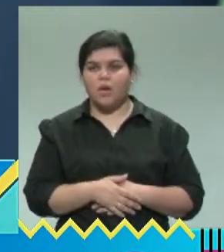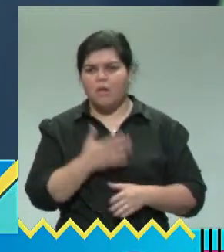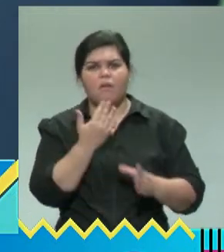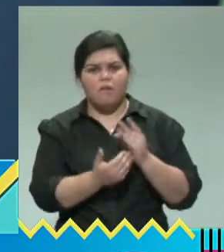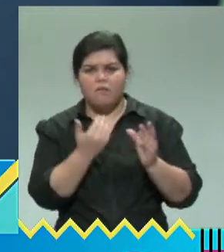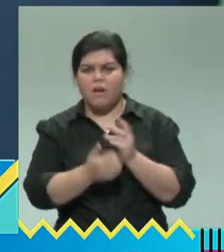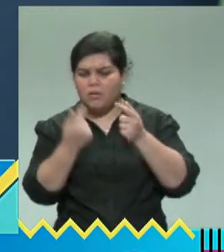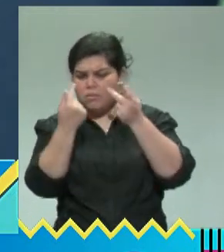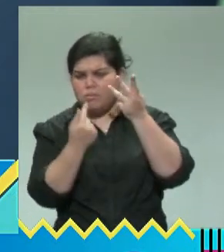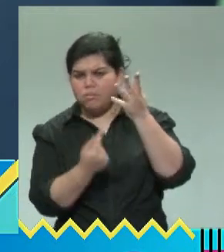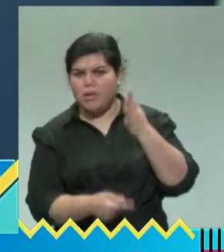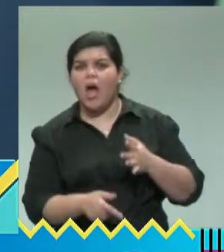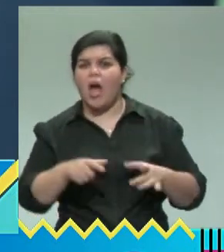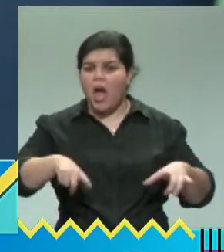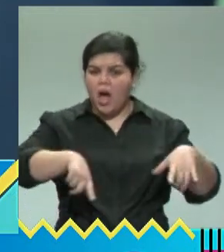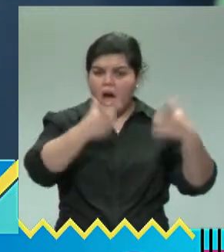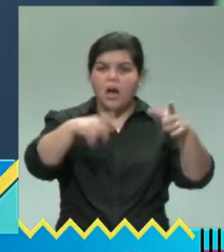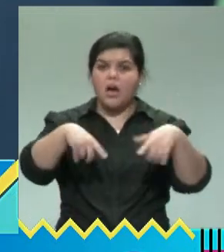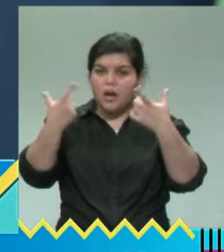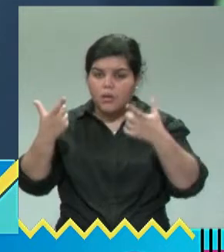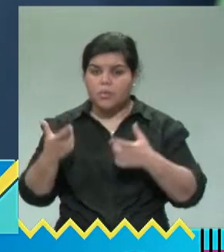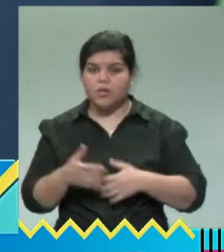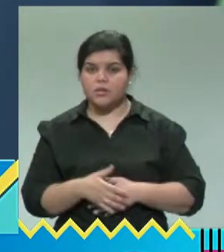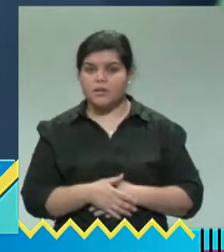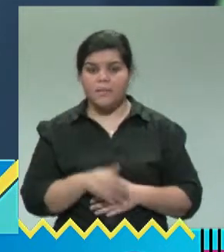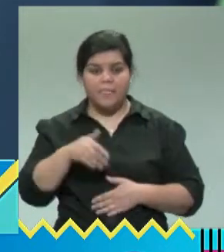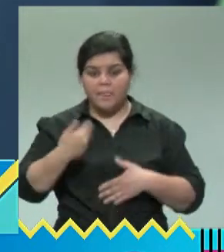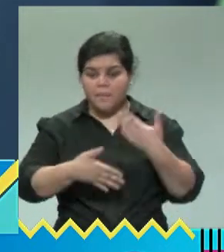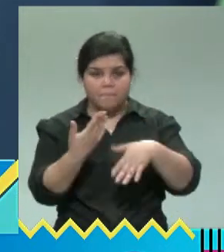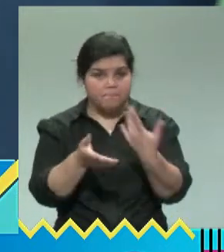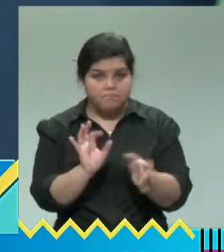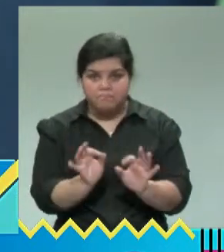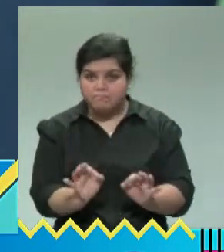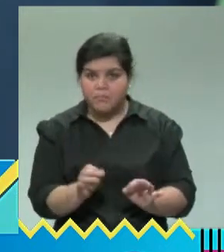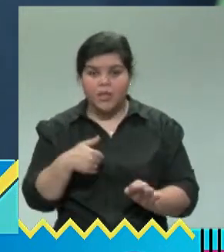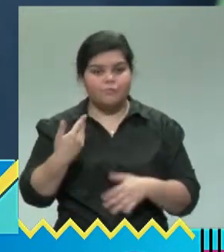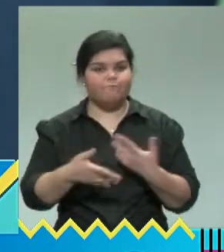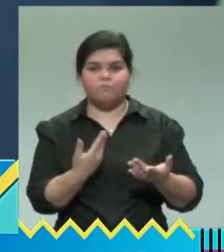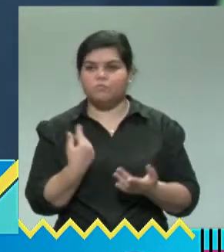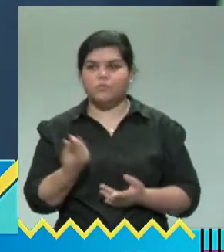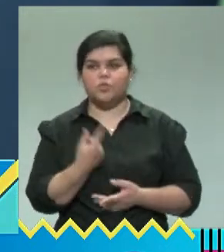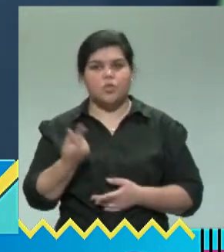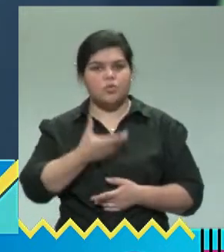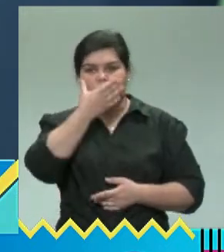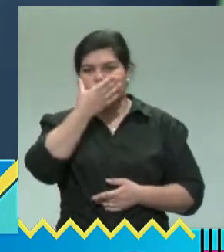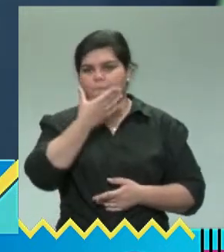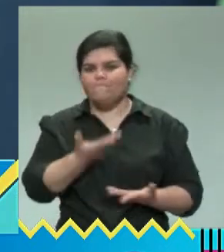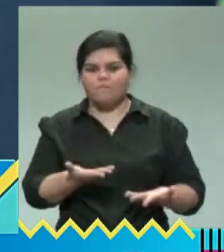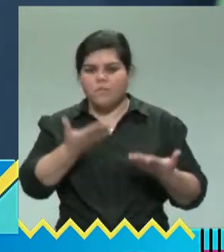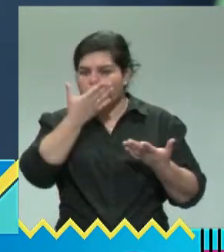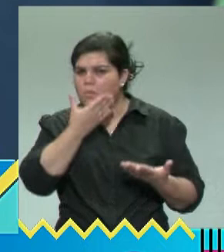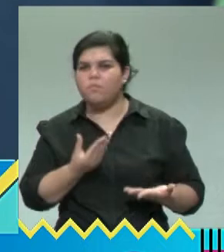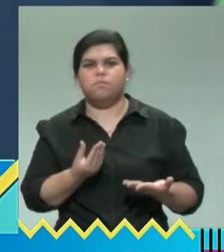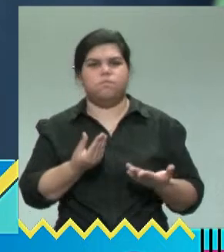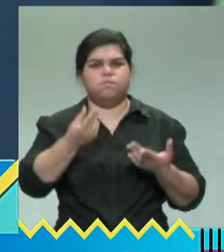las cuales por tener los árboles hoy estamos siendo bastante benévolos con los ciudadanos, ¿no? Por las